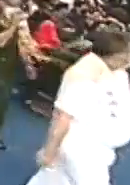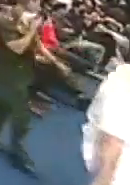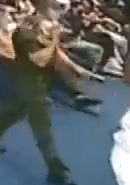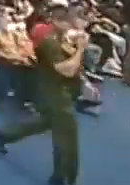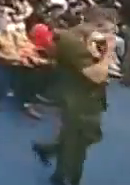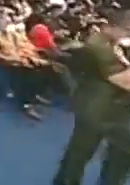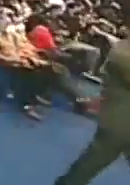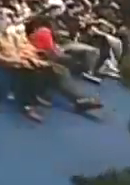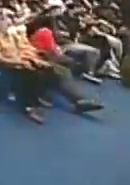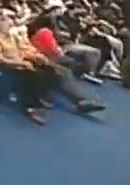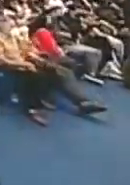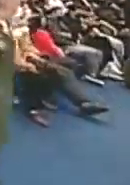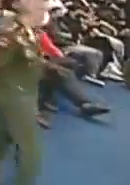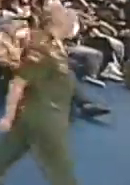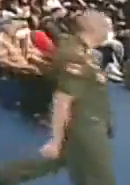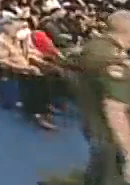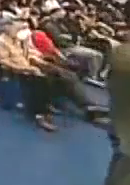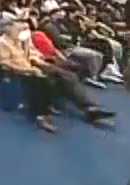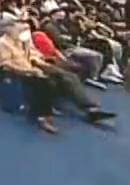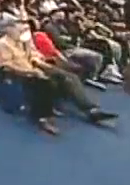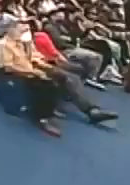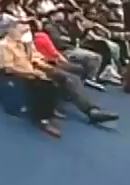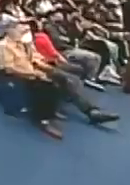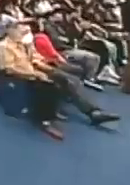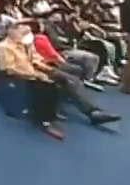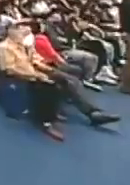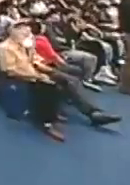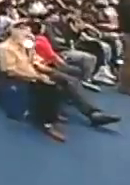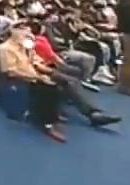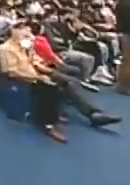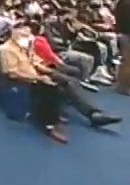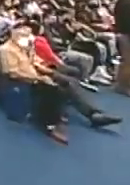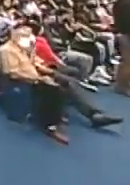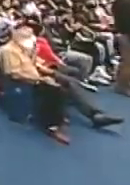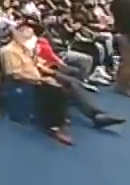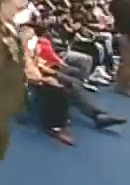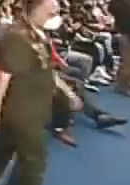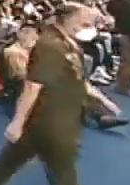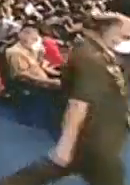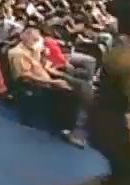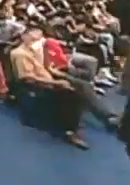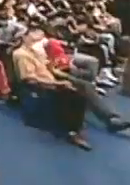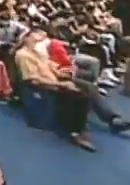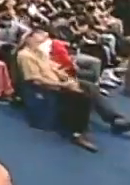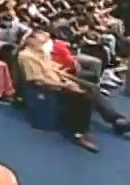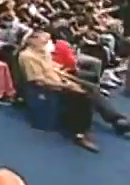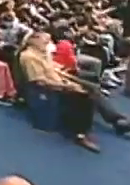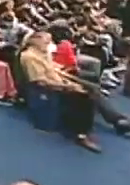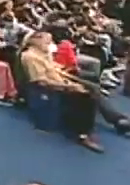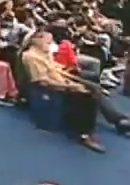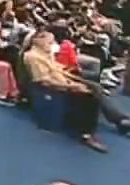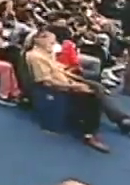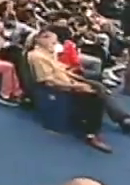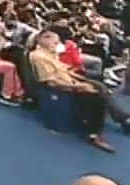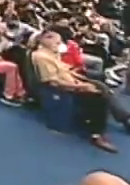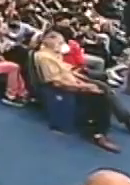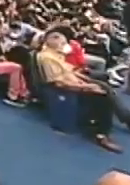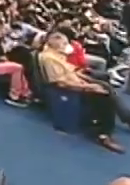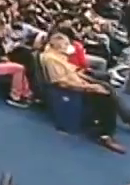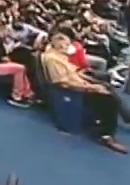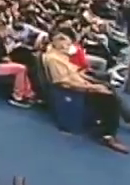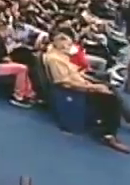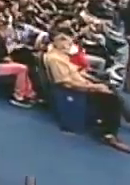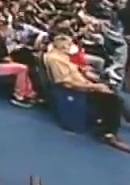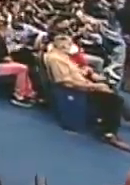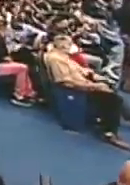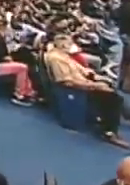Gracias por este contacto informativo que da cobertura a la agenda de trabajo presidencial cuando el jefe de Estado y de Gobierno, Nicolás Maduro Moros, llega